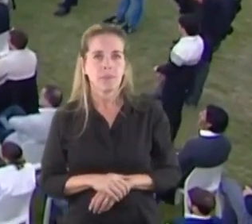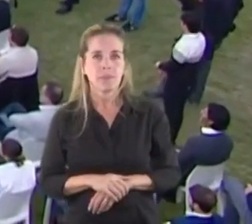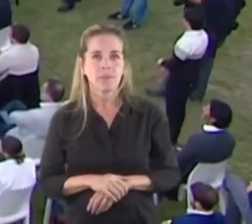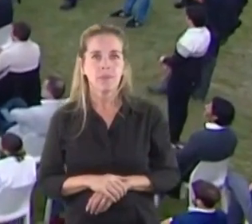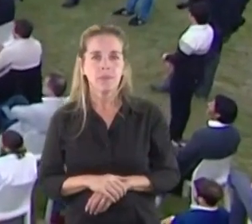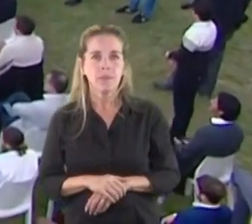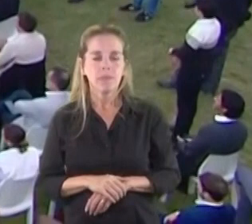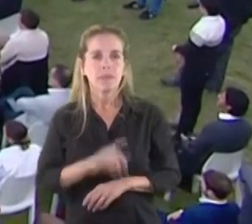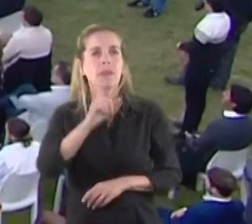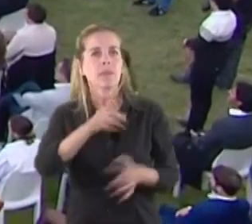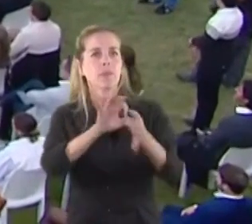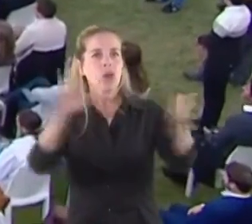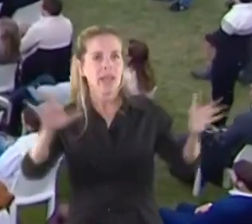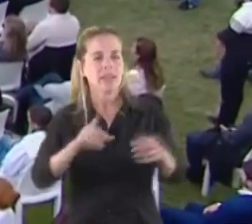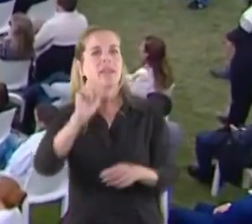Es también